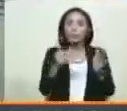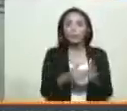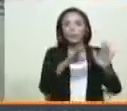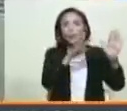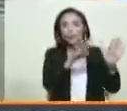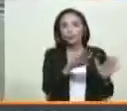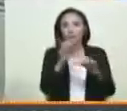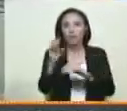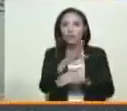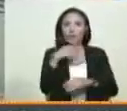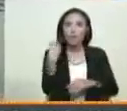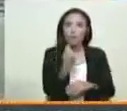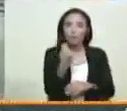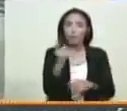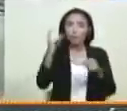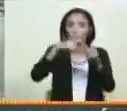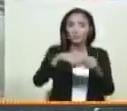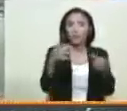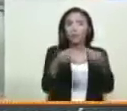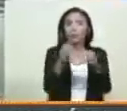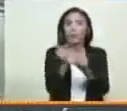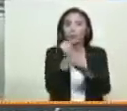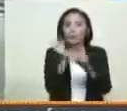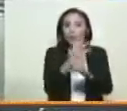12.900 jóvenes en el plan Chamba Juvenil,